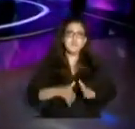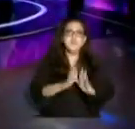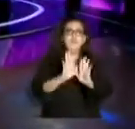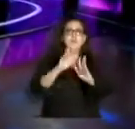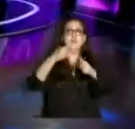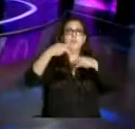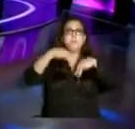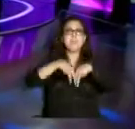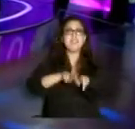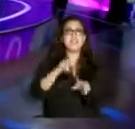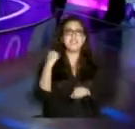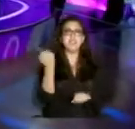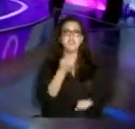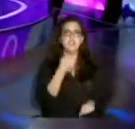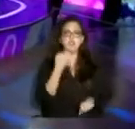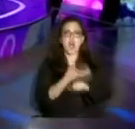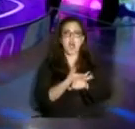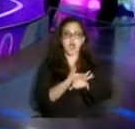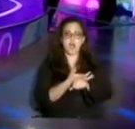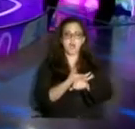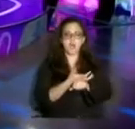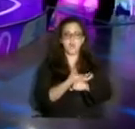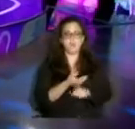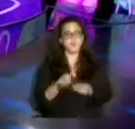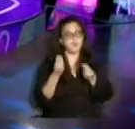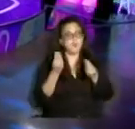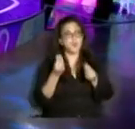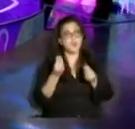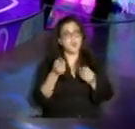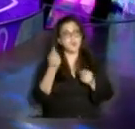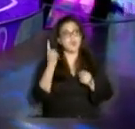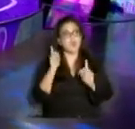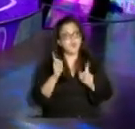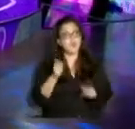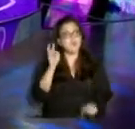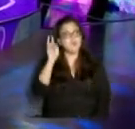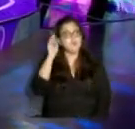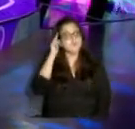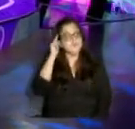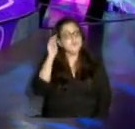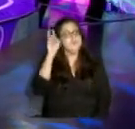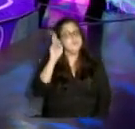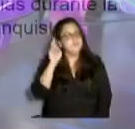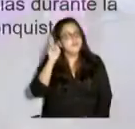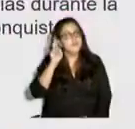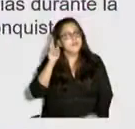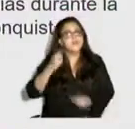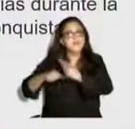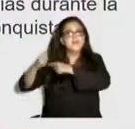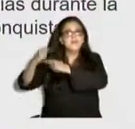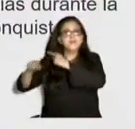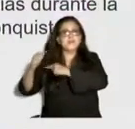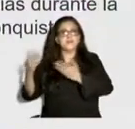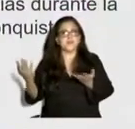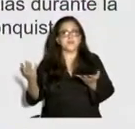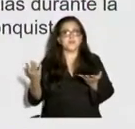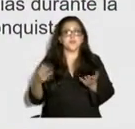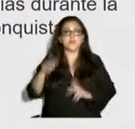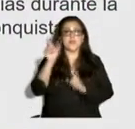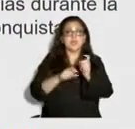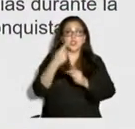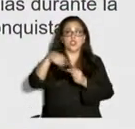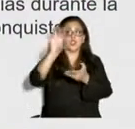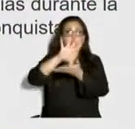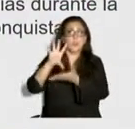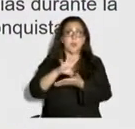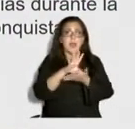que somos? Bueno, una vez más hay que recurrir a la historia y recordar cómo fue este mestizaje. Los inmigrantes españoles